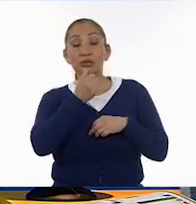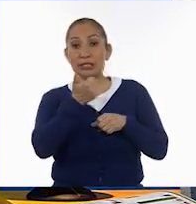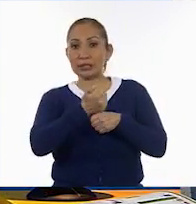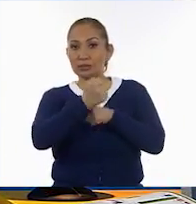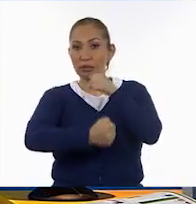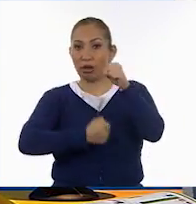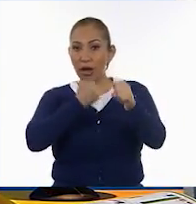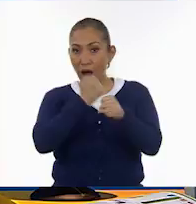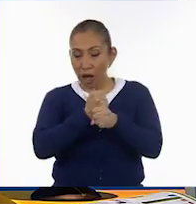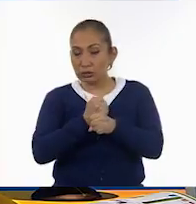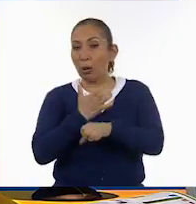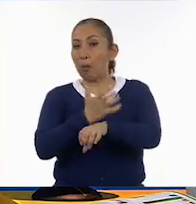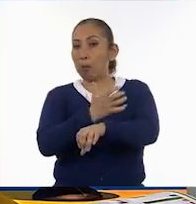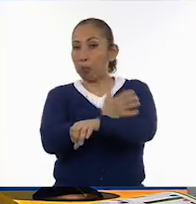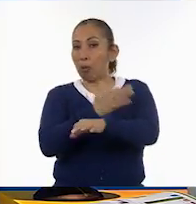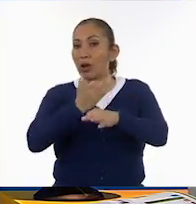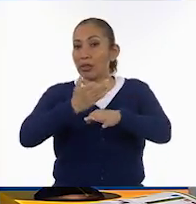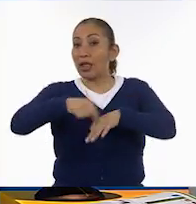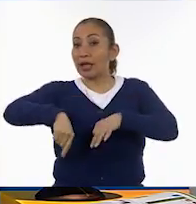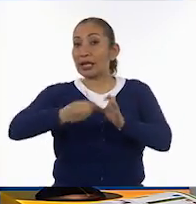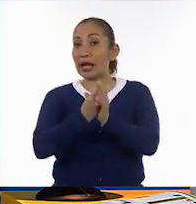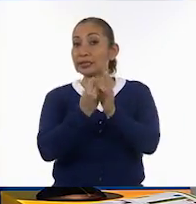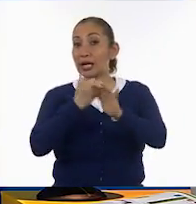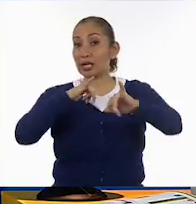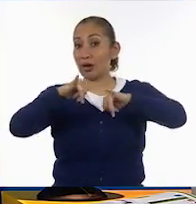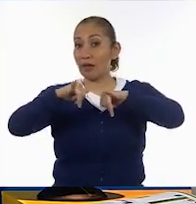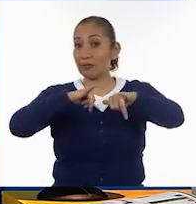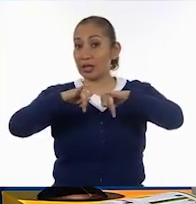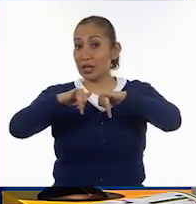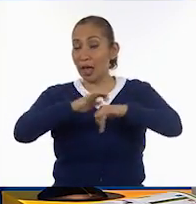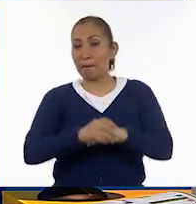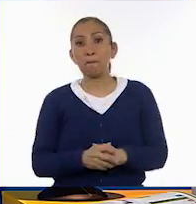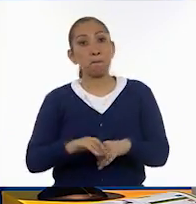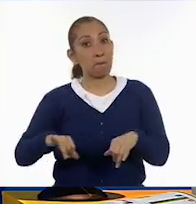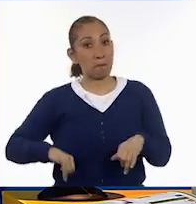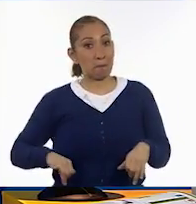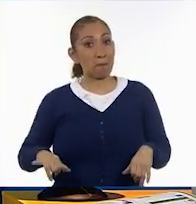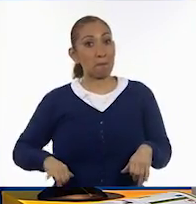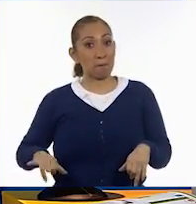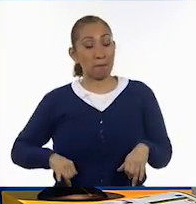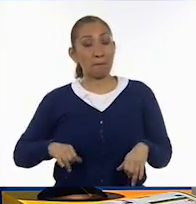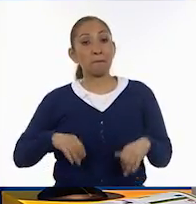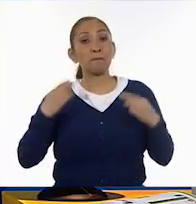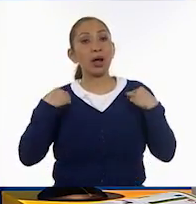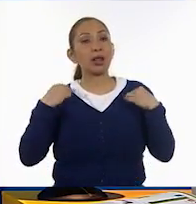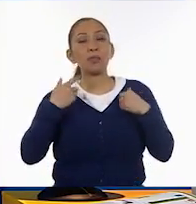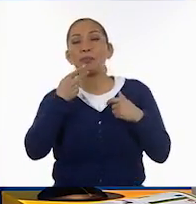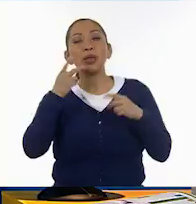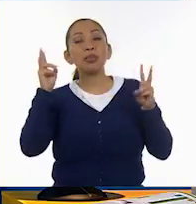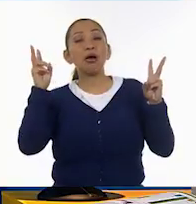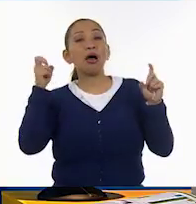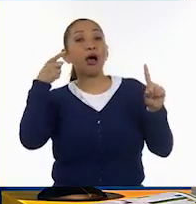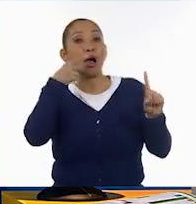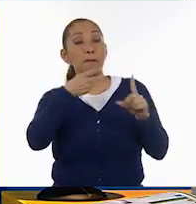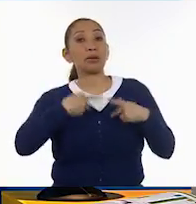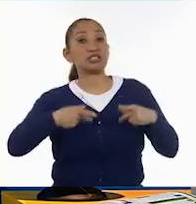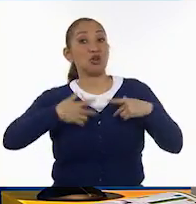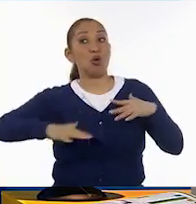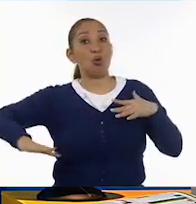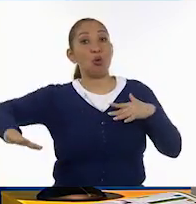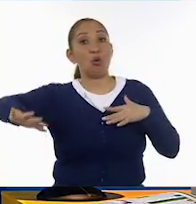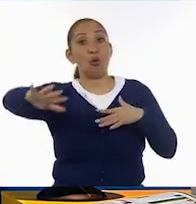grado que nos están acompañando en esta clase de Geografía, que está muy interesante, María, porque estamos hablando de la